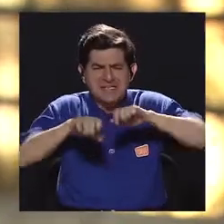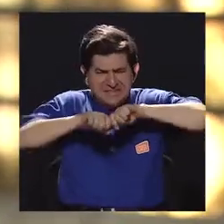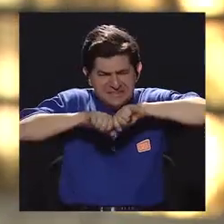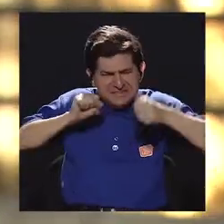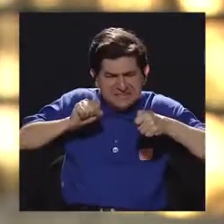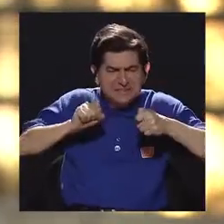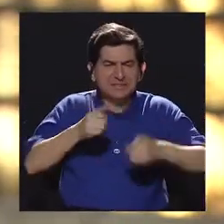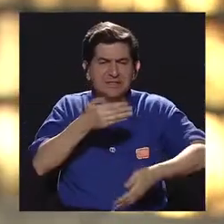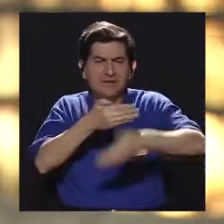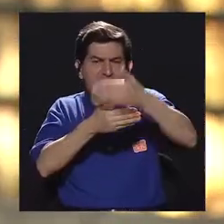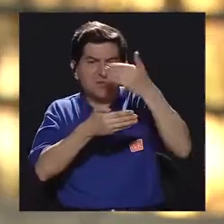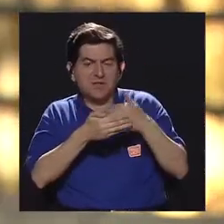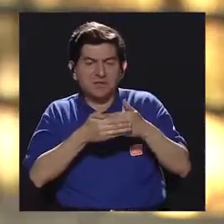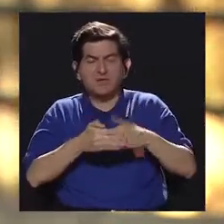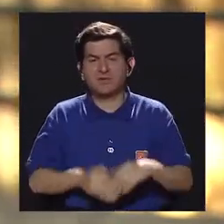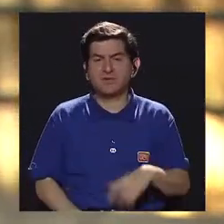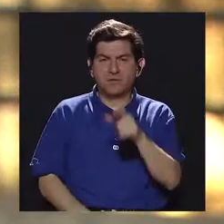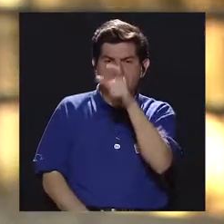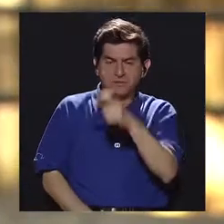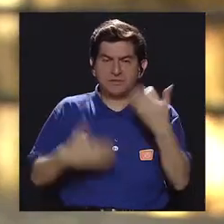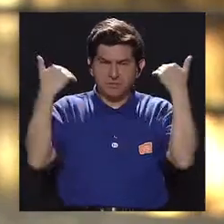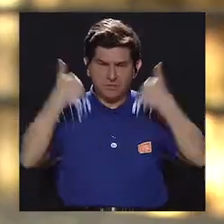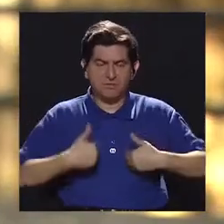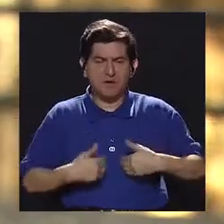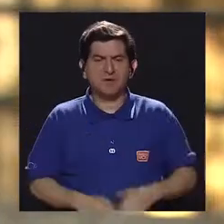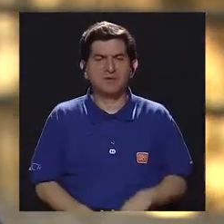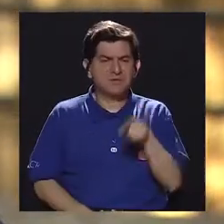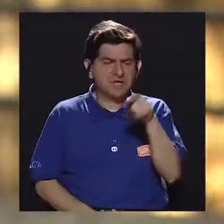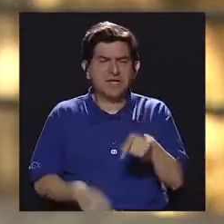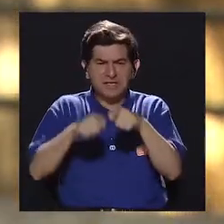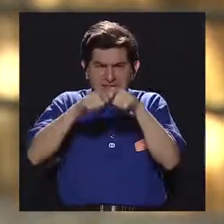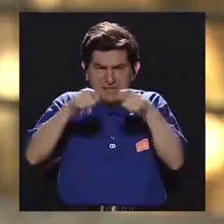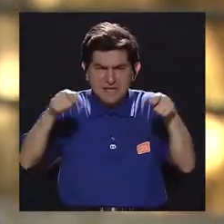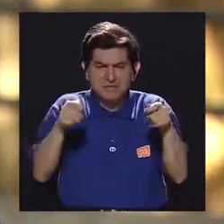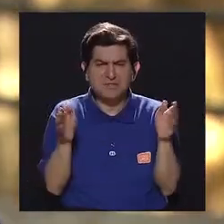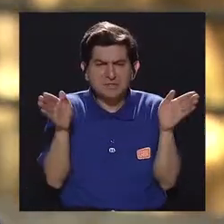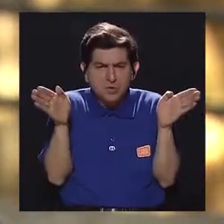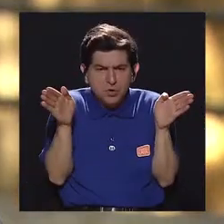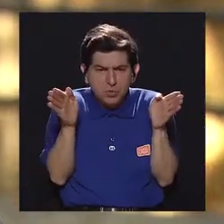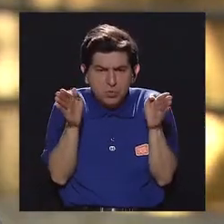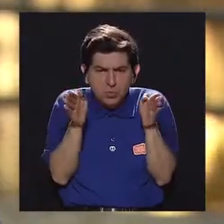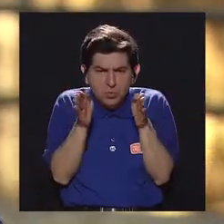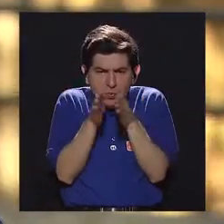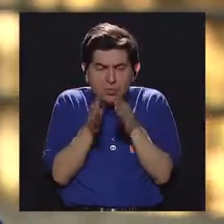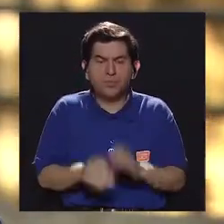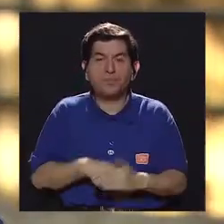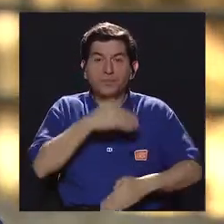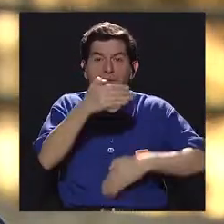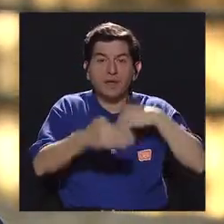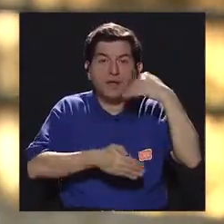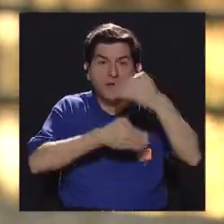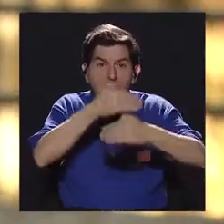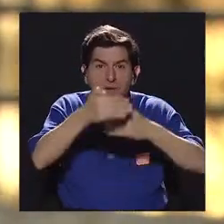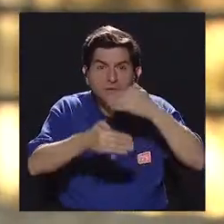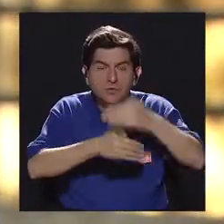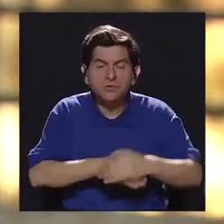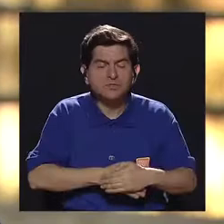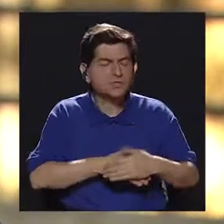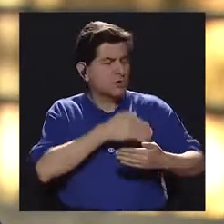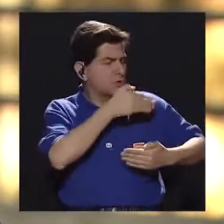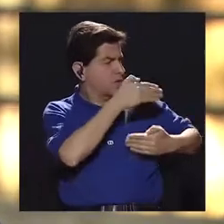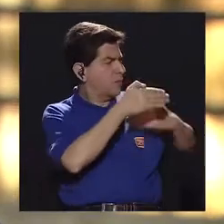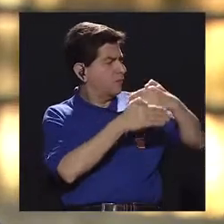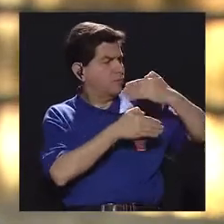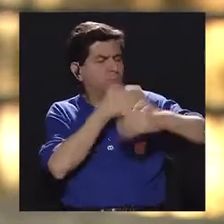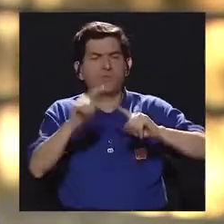como tal vez algunos antepasados lo hicieron, entonces el tamaño de los maxilares se ha reducido. Entonces, dentro de ese proceso evolutivo,